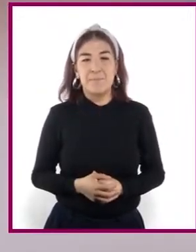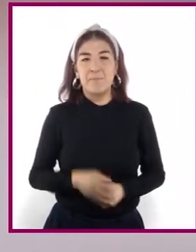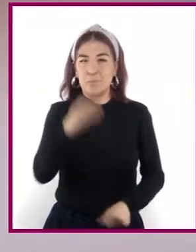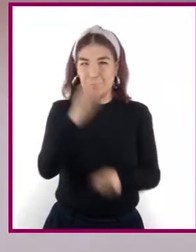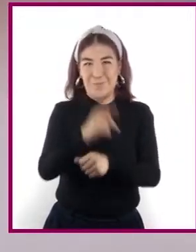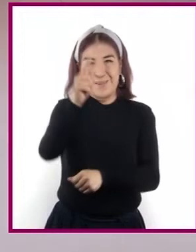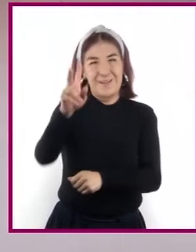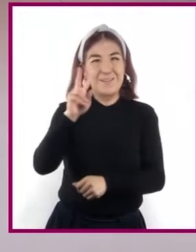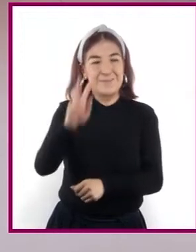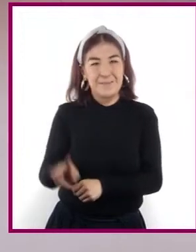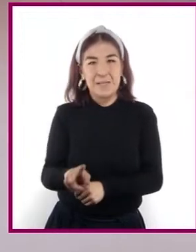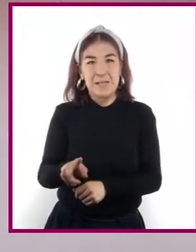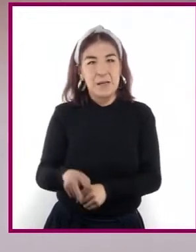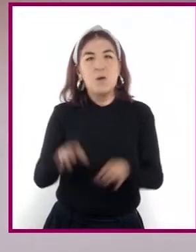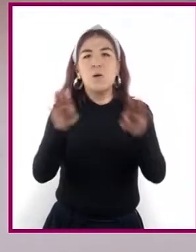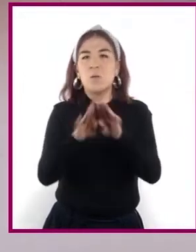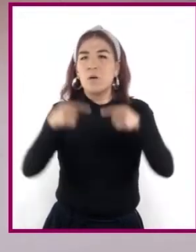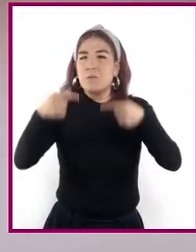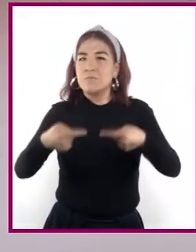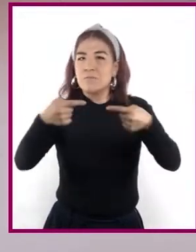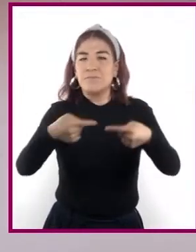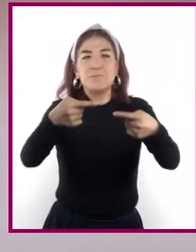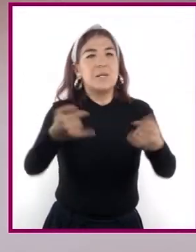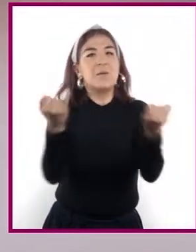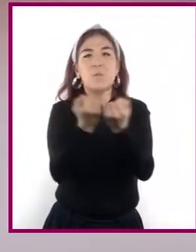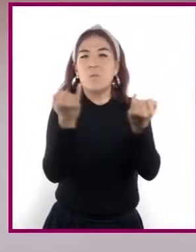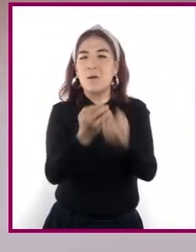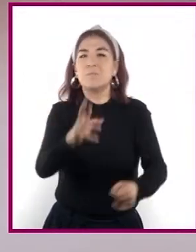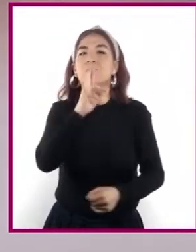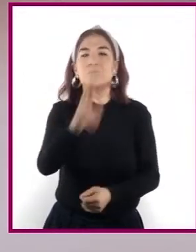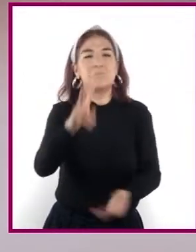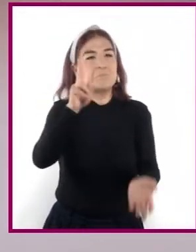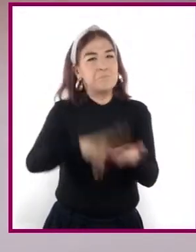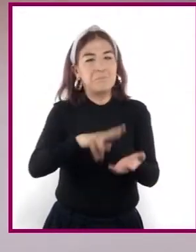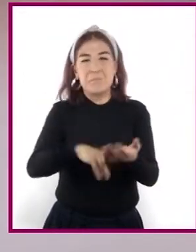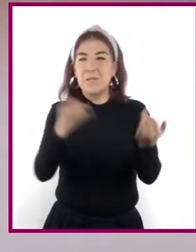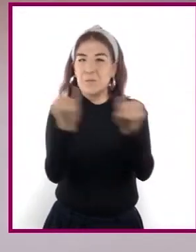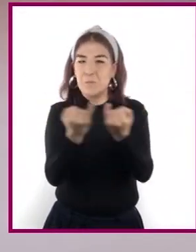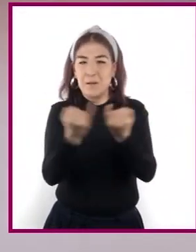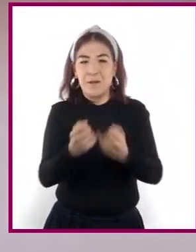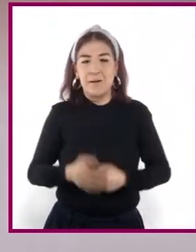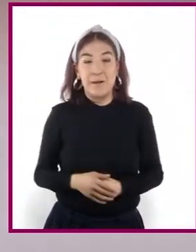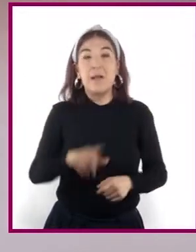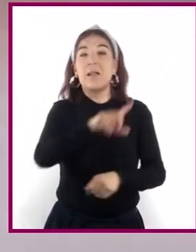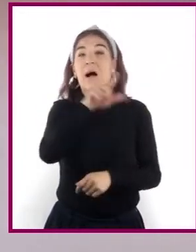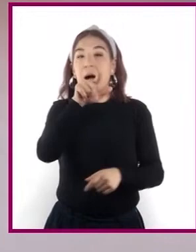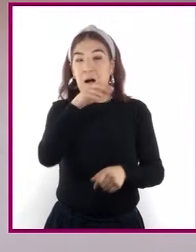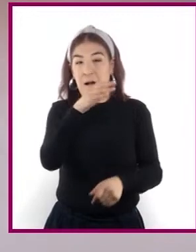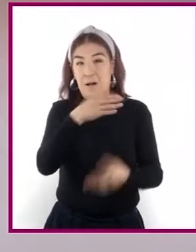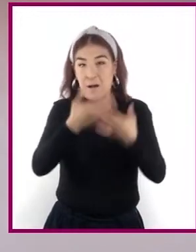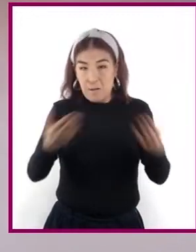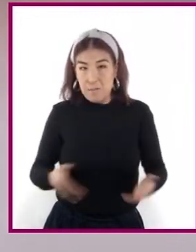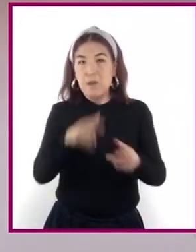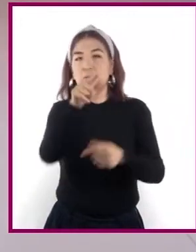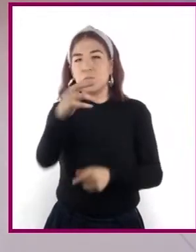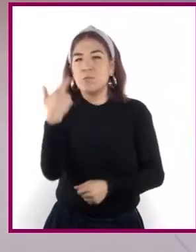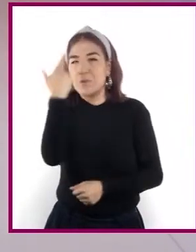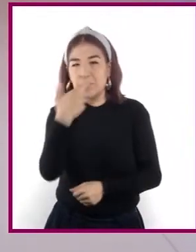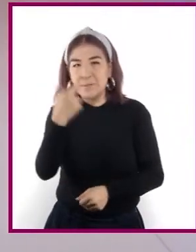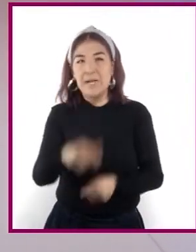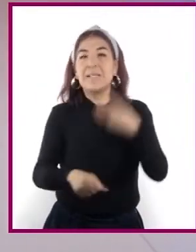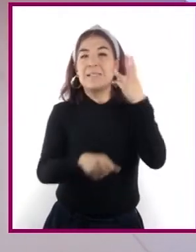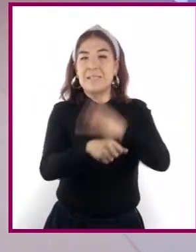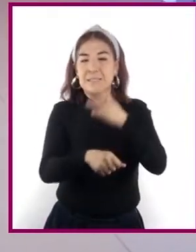Como vieron, con ambos procedimientos se obtuvieron los mismos resultados. A continuación, revisaremos un